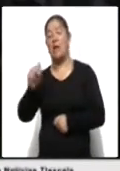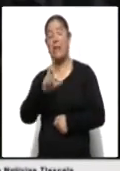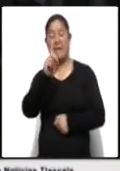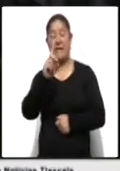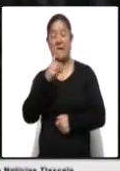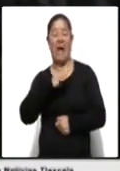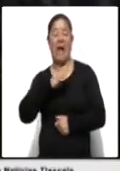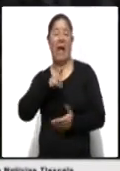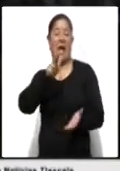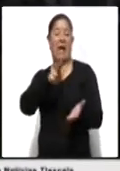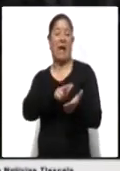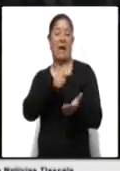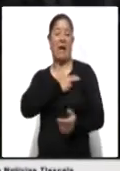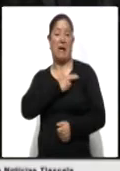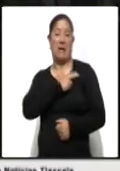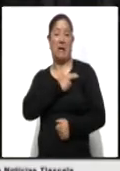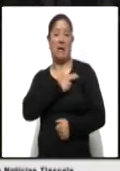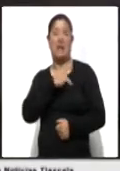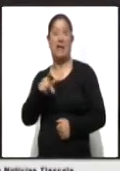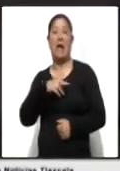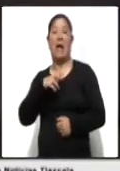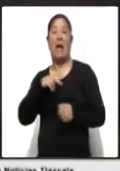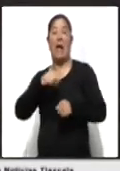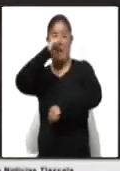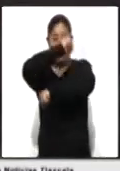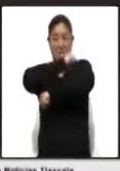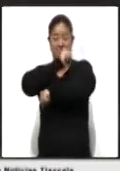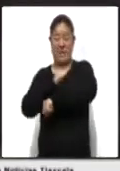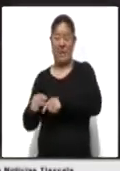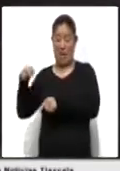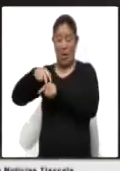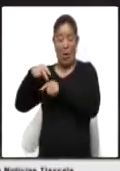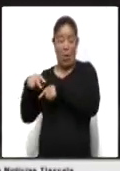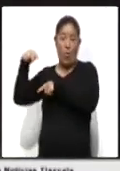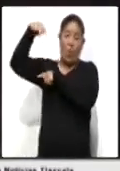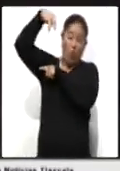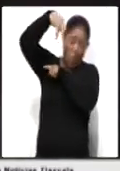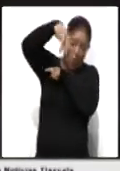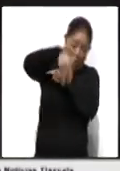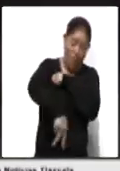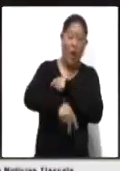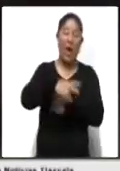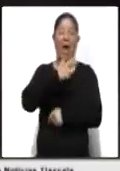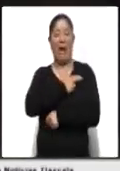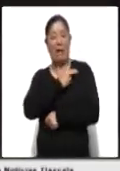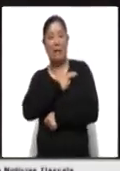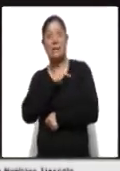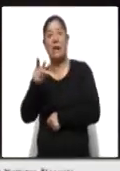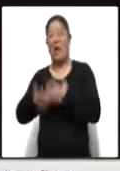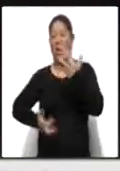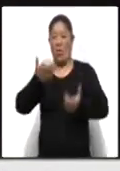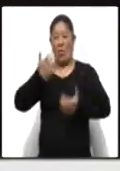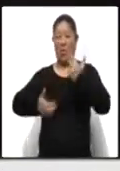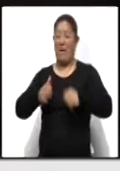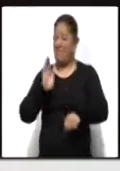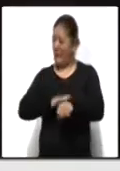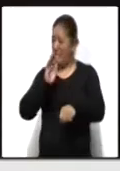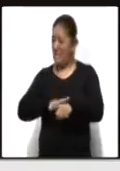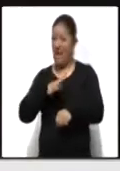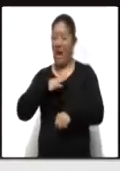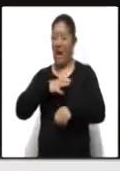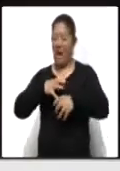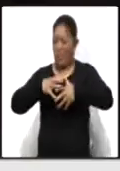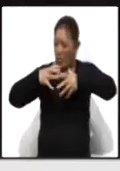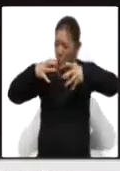heridas, algunas de ellas tras saltar por la ventana para salvarse ante el avance de las llamas. El fuego se expandió debido a la acumulación de